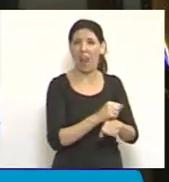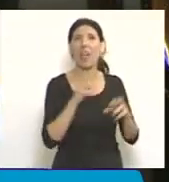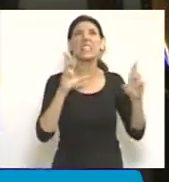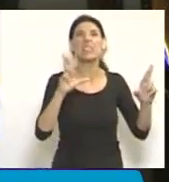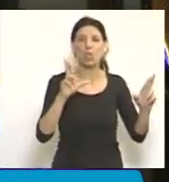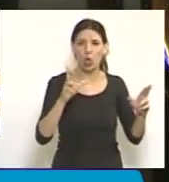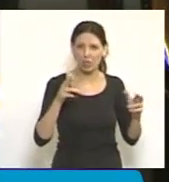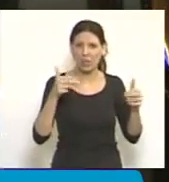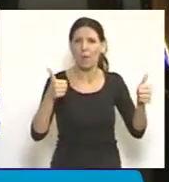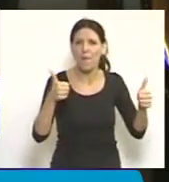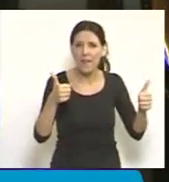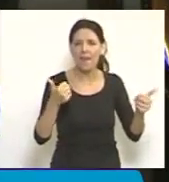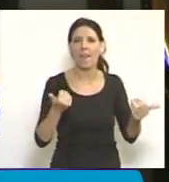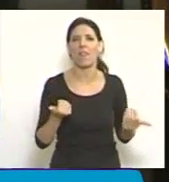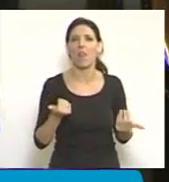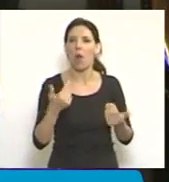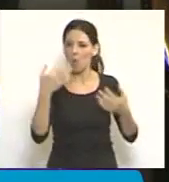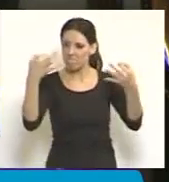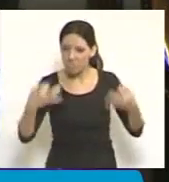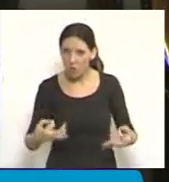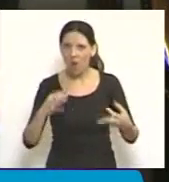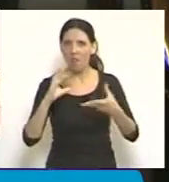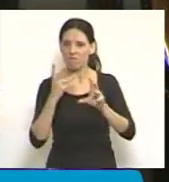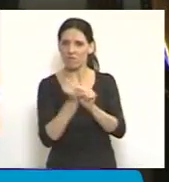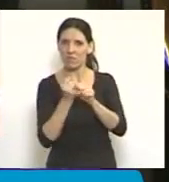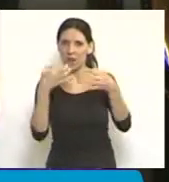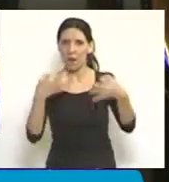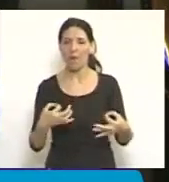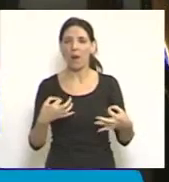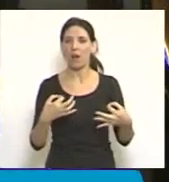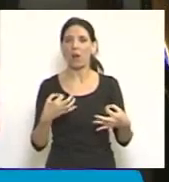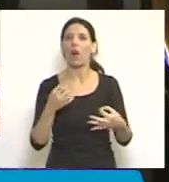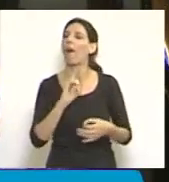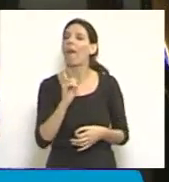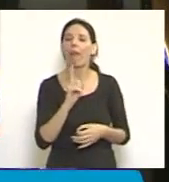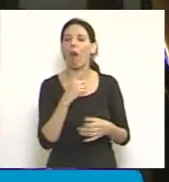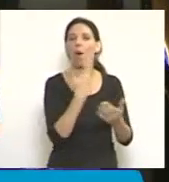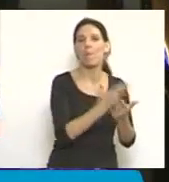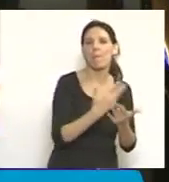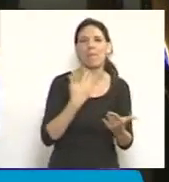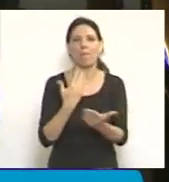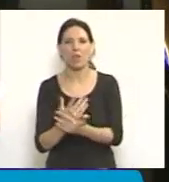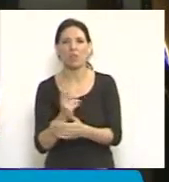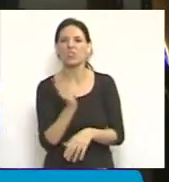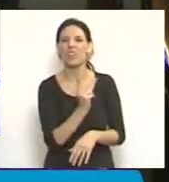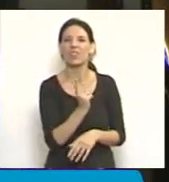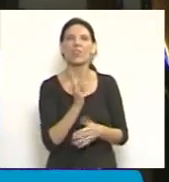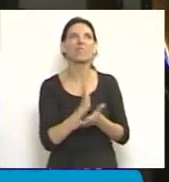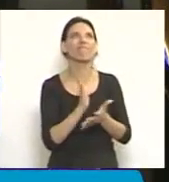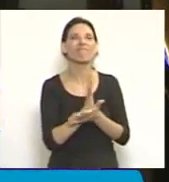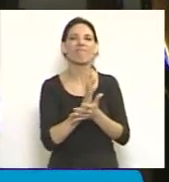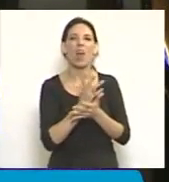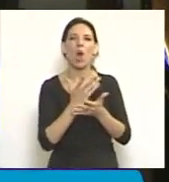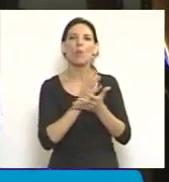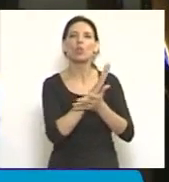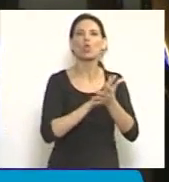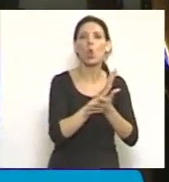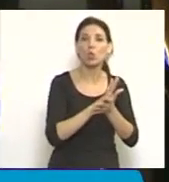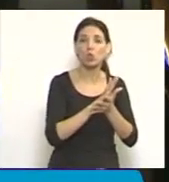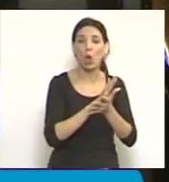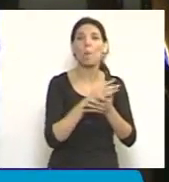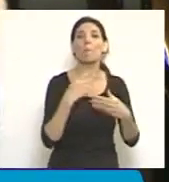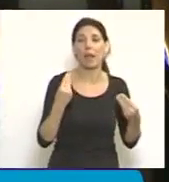Estos proyectos no están destinados a que la implementación, a que la puesta en vigencia del nuevo Código Procesal Penal